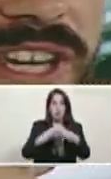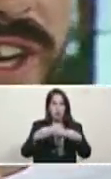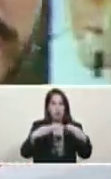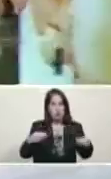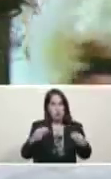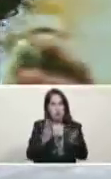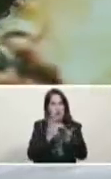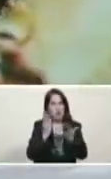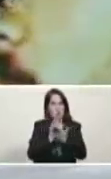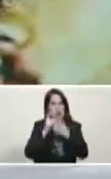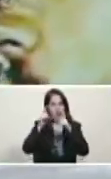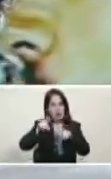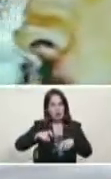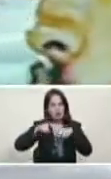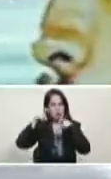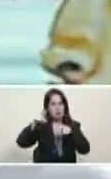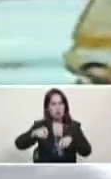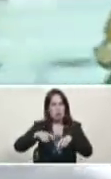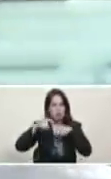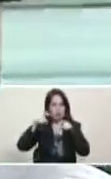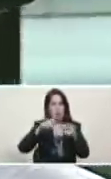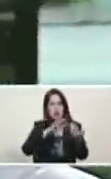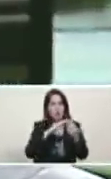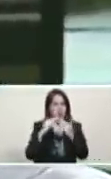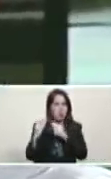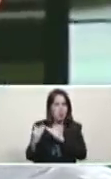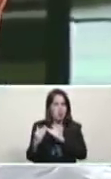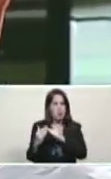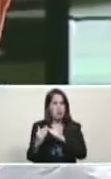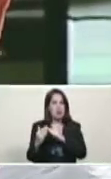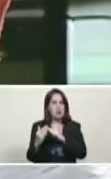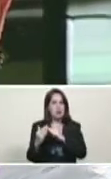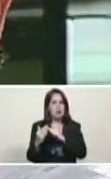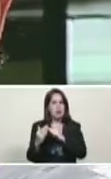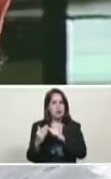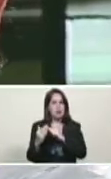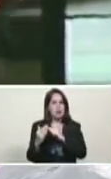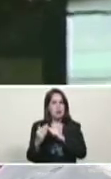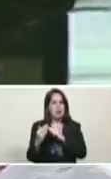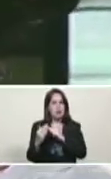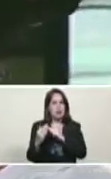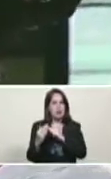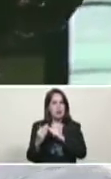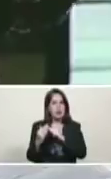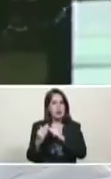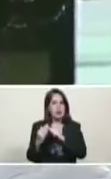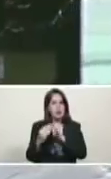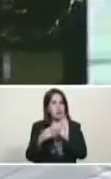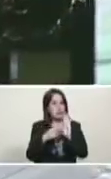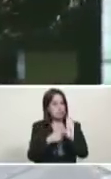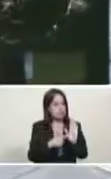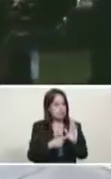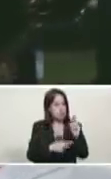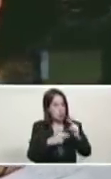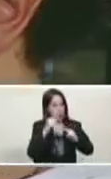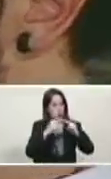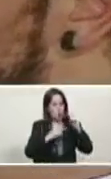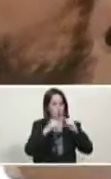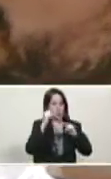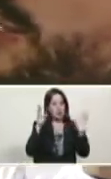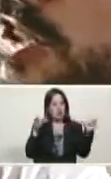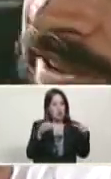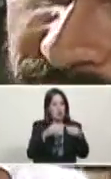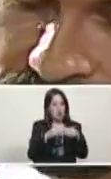agroecología como un as en esta perspectiva de construcción de la brigada